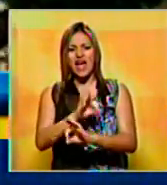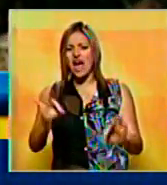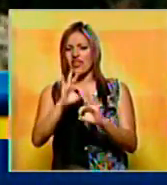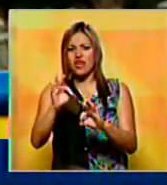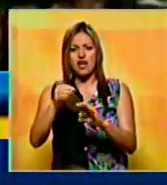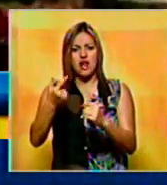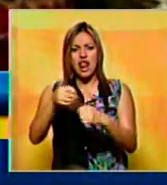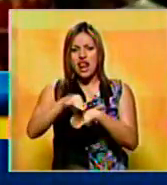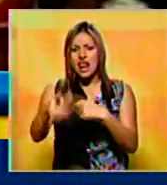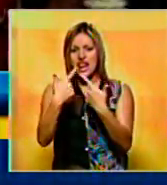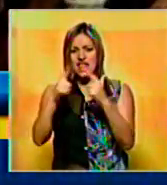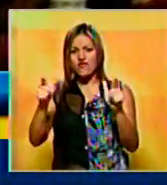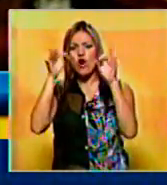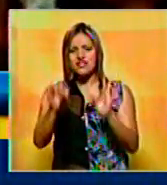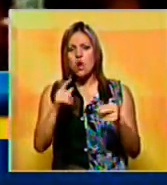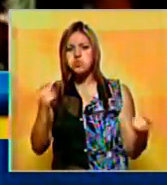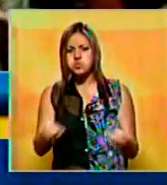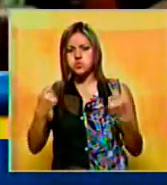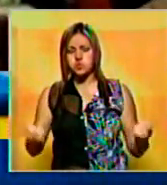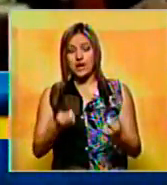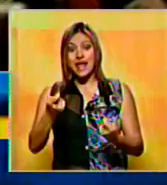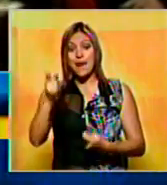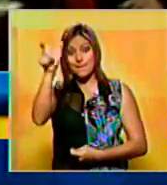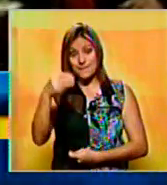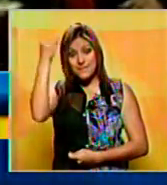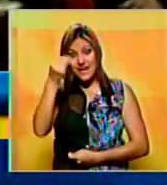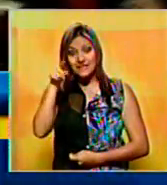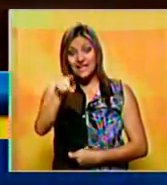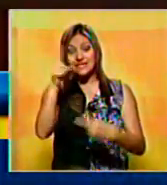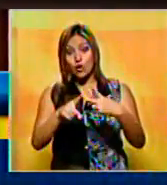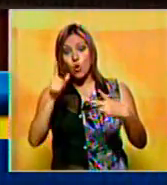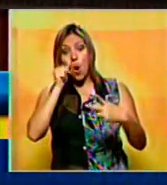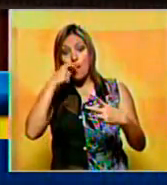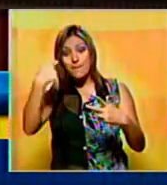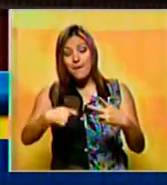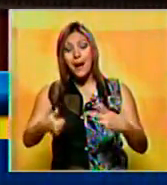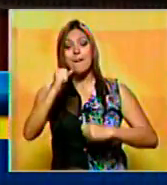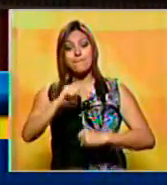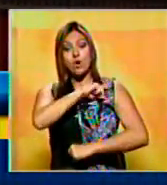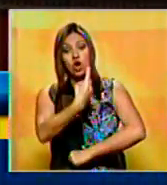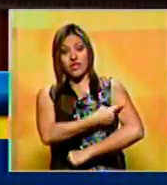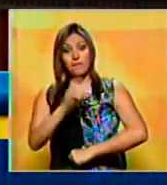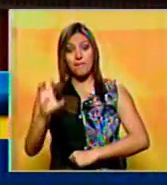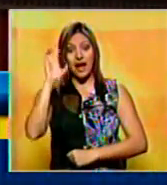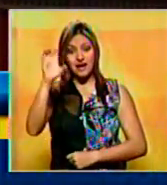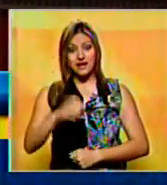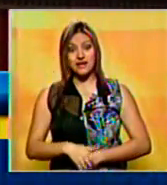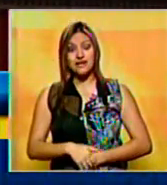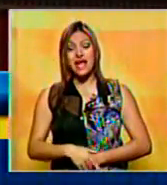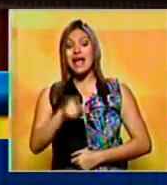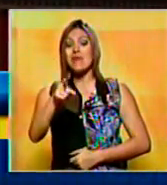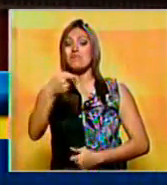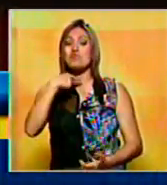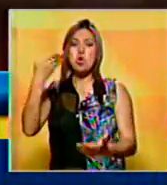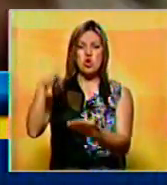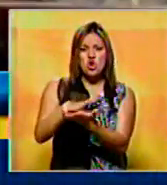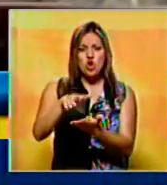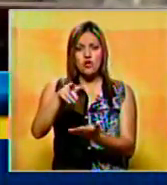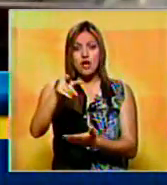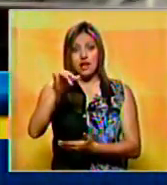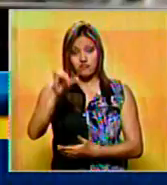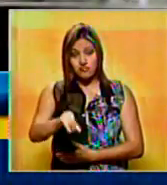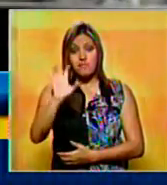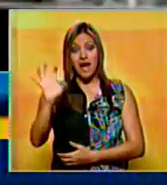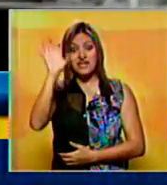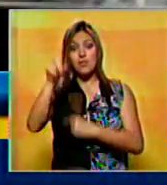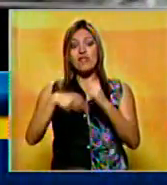informó la prensa oficial. El funcionario era considerado el segundo hombre más poderoso de ese país y fue ejecutado este viernes luego de que un